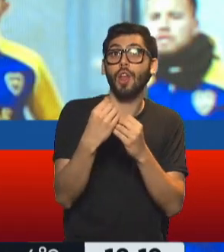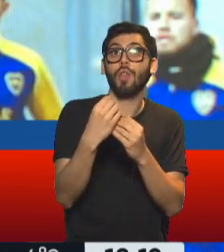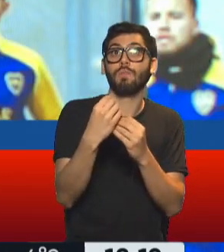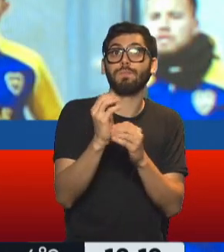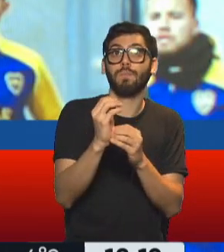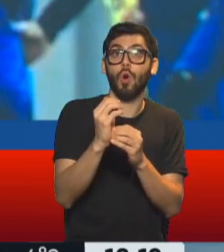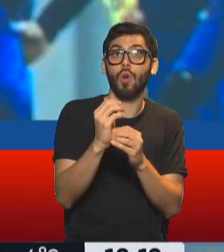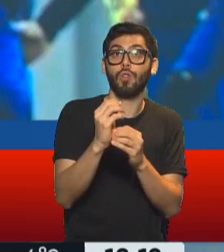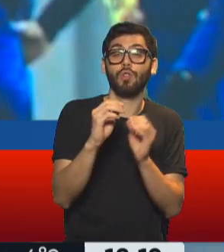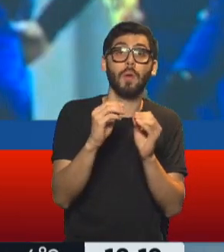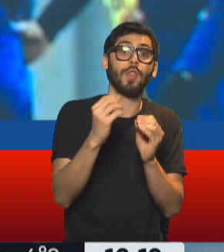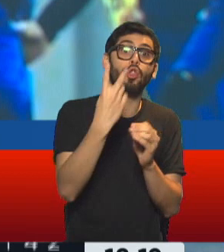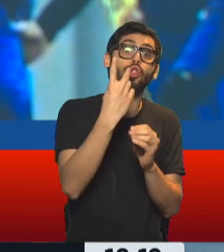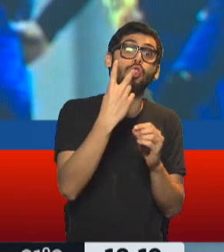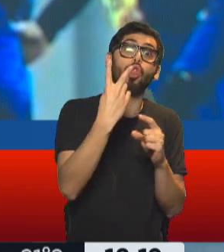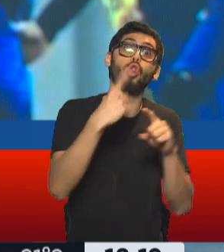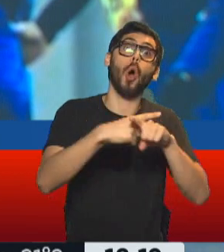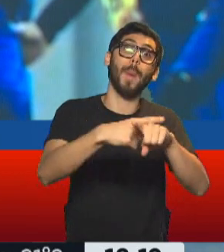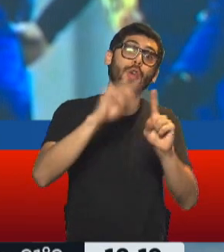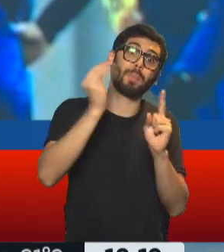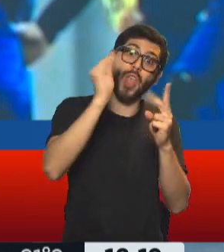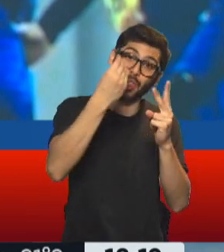y 6 puntos, claro. Y 6 puntos.